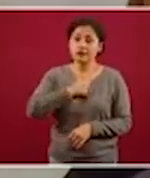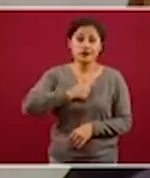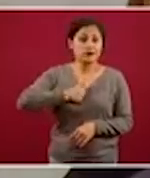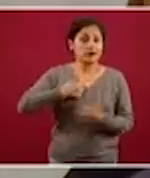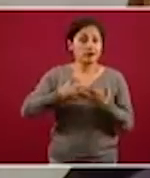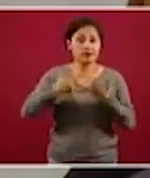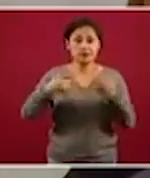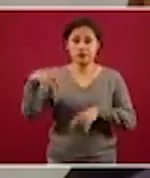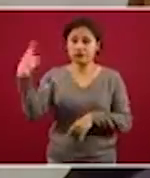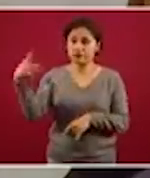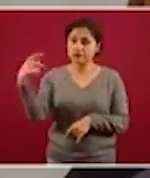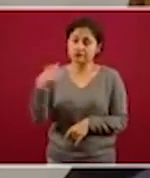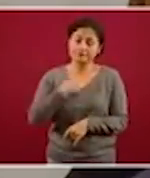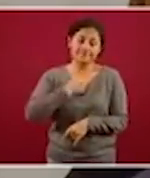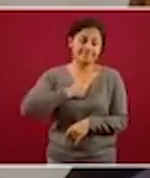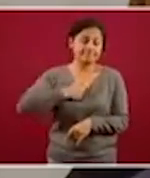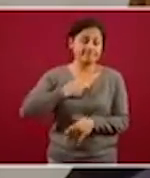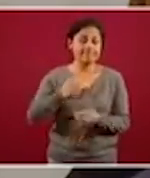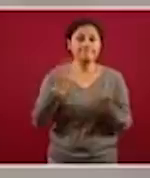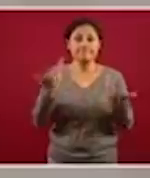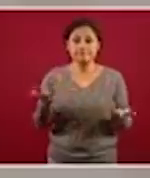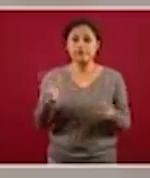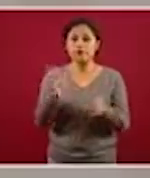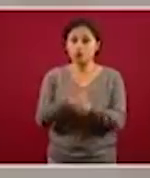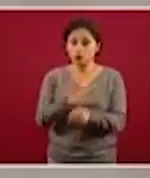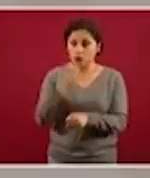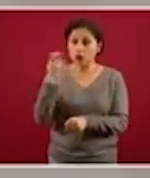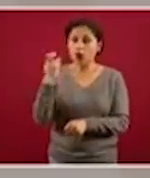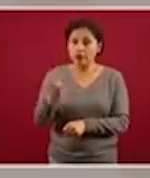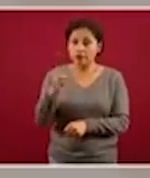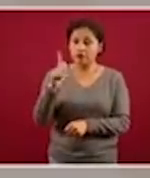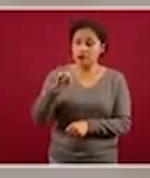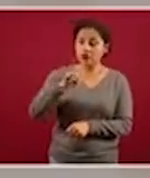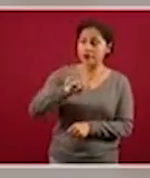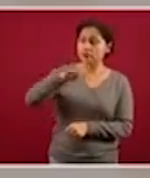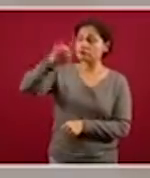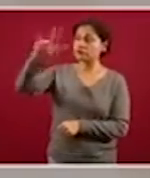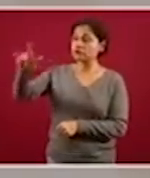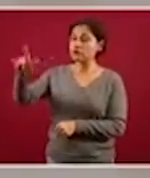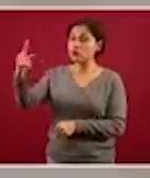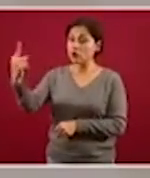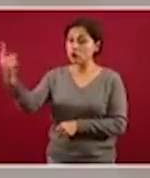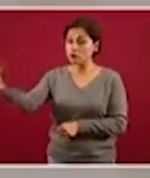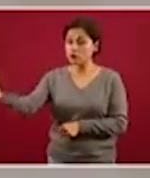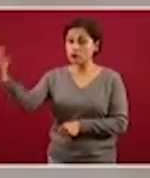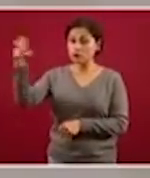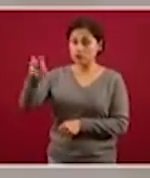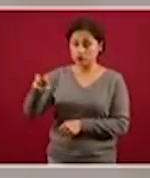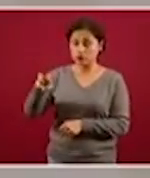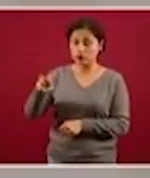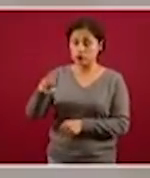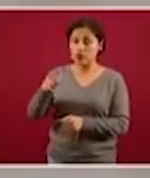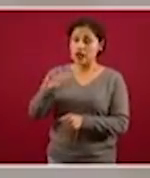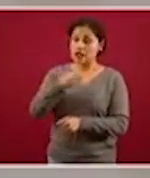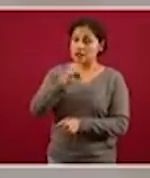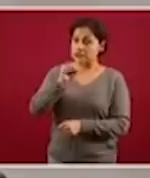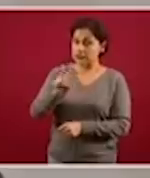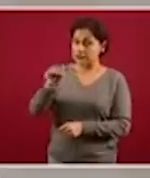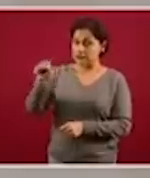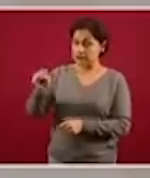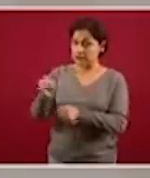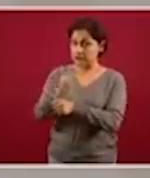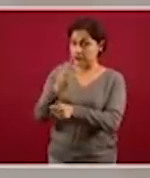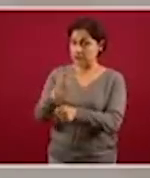impresionante en términos humanos. Y por esa razón va a ir por ella ese avión, con apoyo de la Secretaría de Salud y de